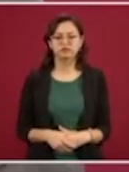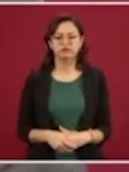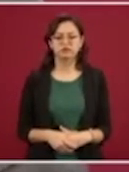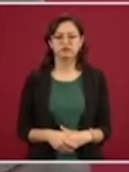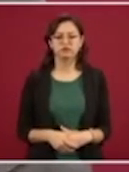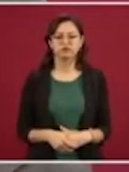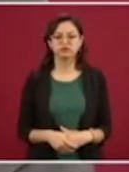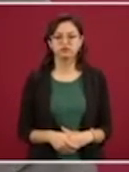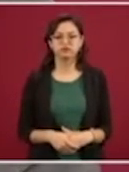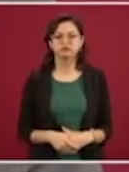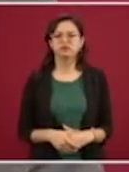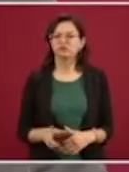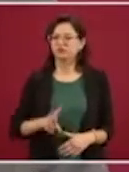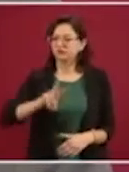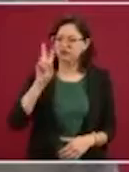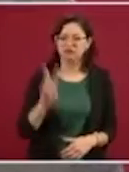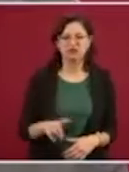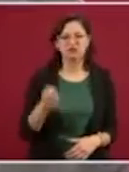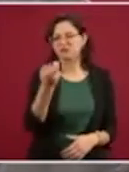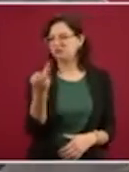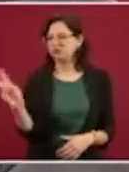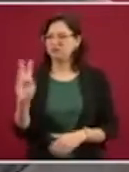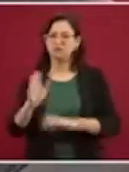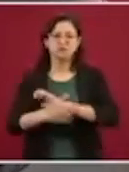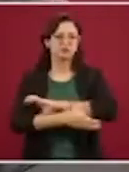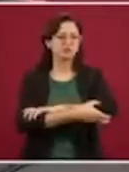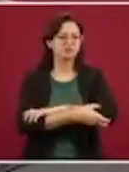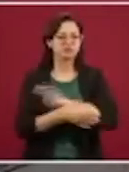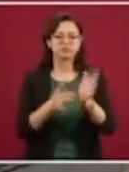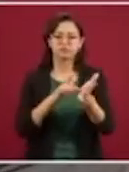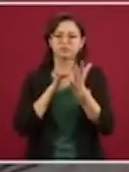Hay mucha solidaridad, inclusive pasantes